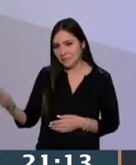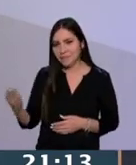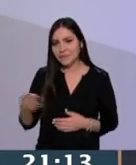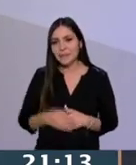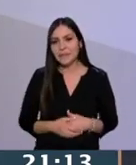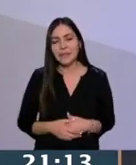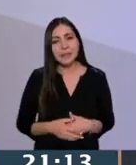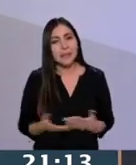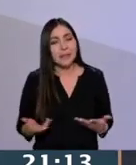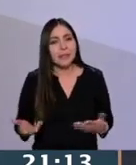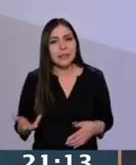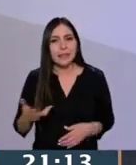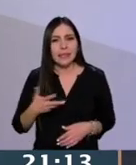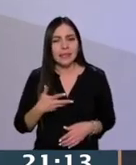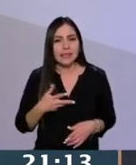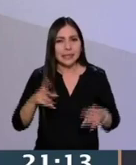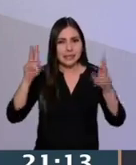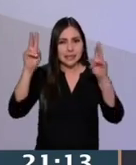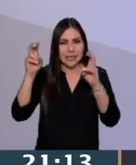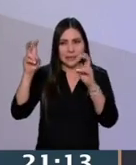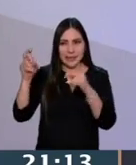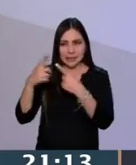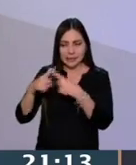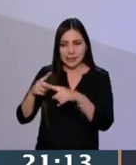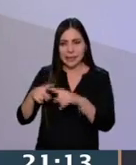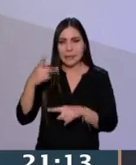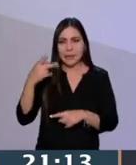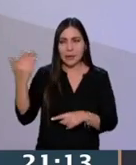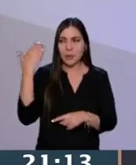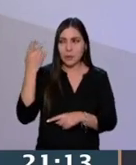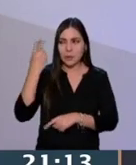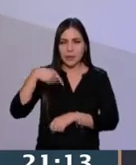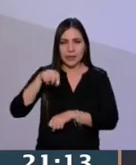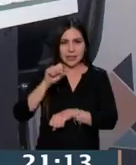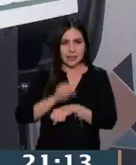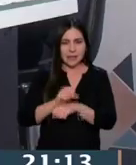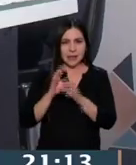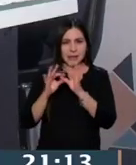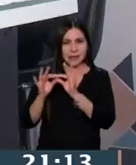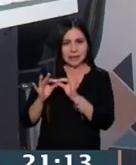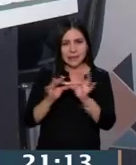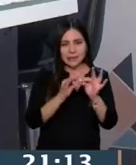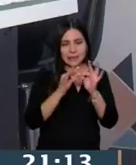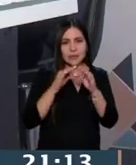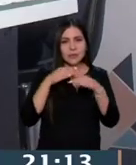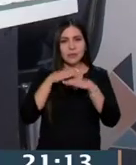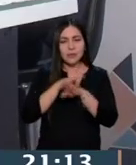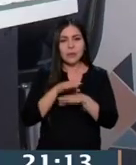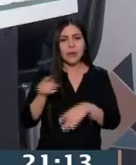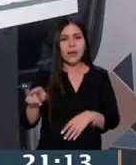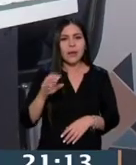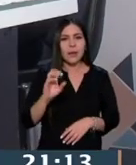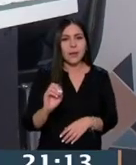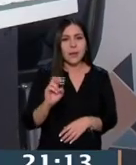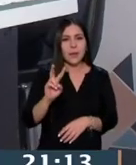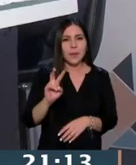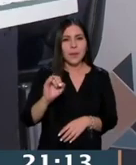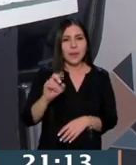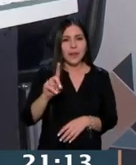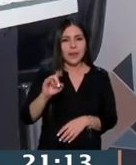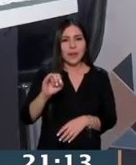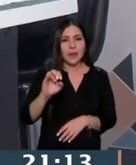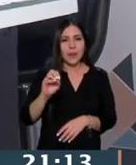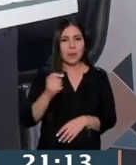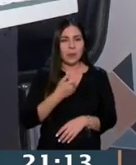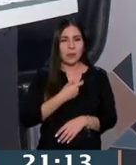que uno que es ya de la semana pasada es el de la detención de Ovidio, en donde se dio un decálogo de mentiras que estuvieron